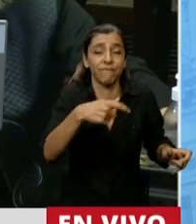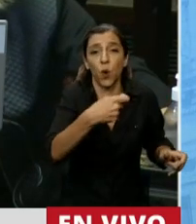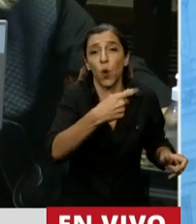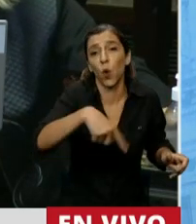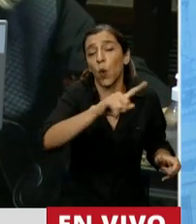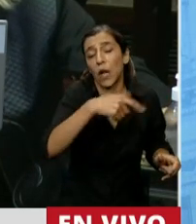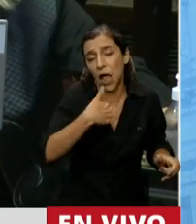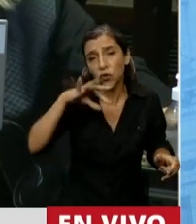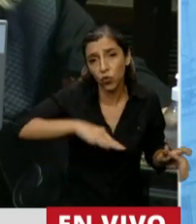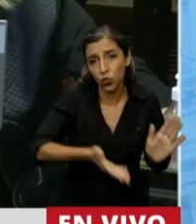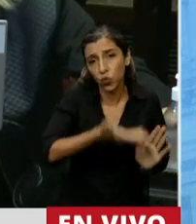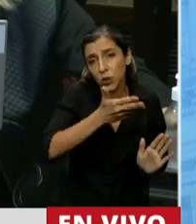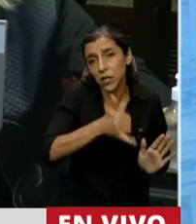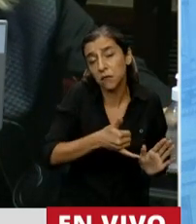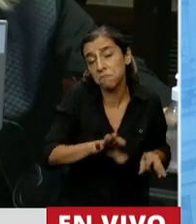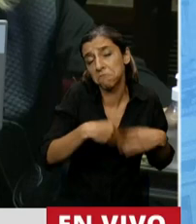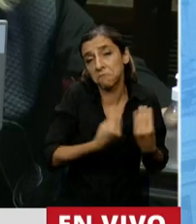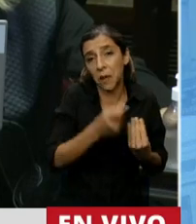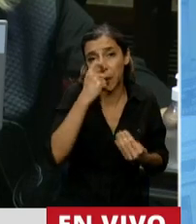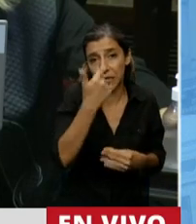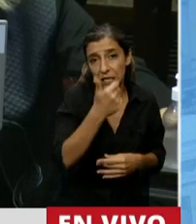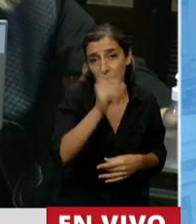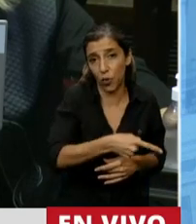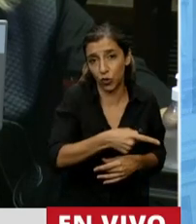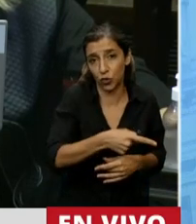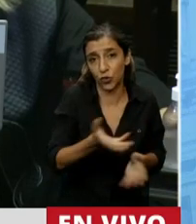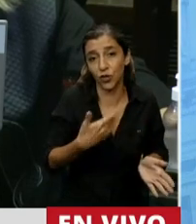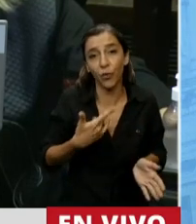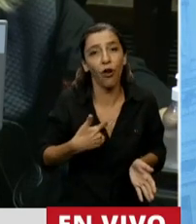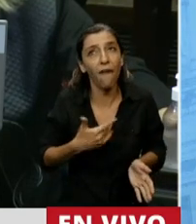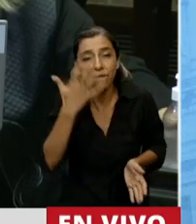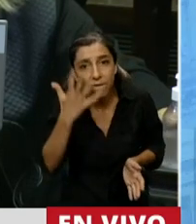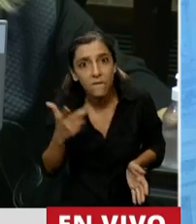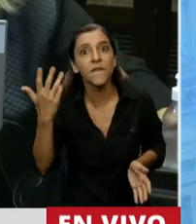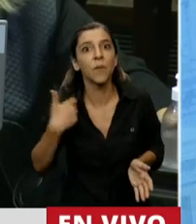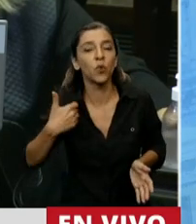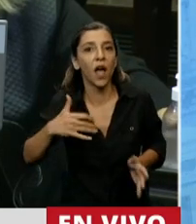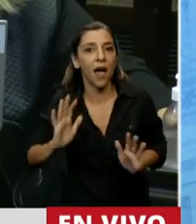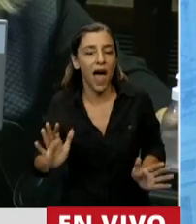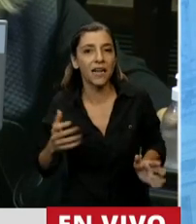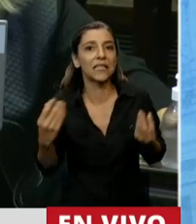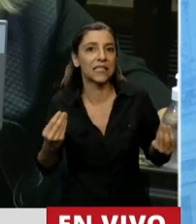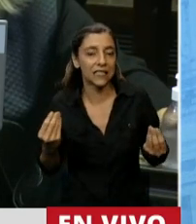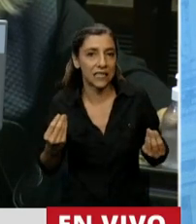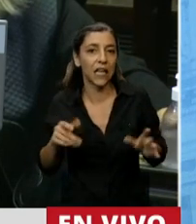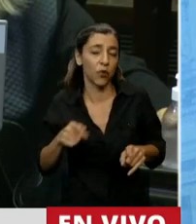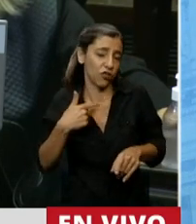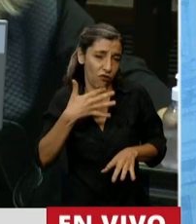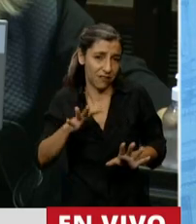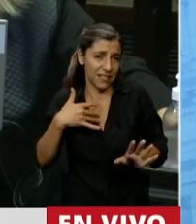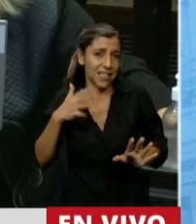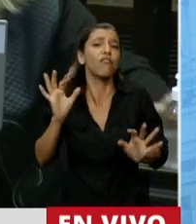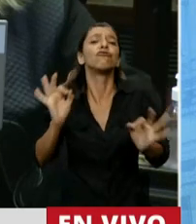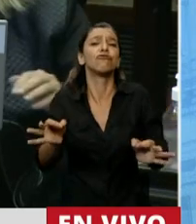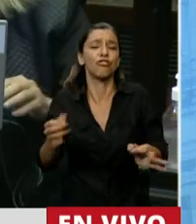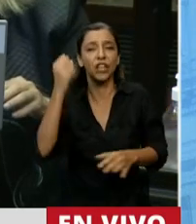en un 26%. Y la verdad que yo tengo el deseo de que la Argentina primero rebote, porque esta economía que se paralizó fruto